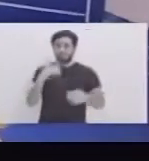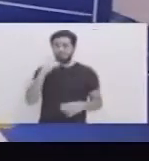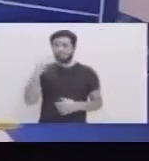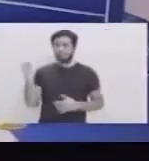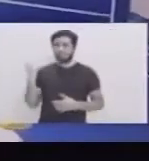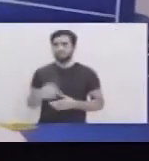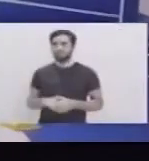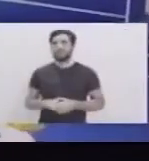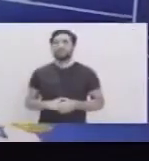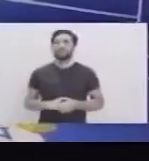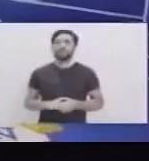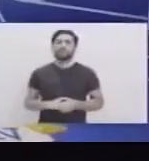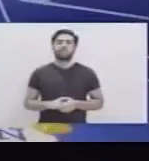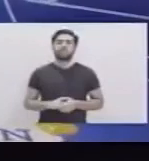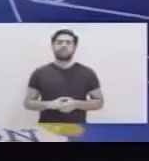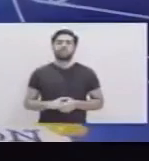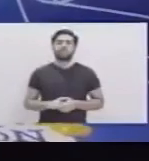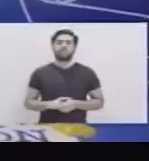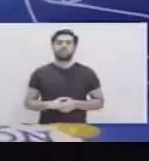resistencia. 10 saltos.